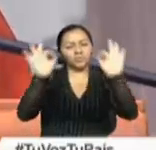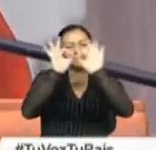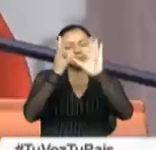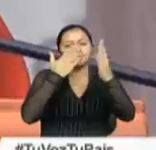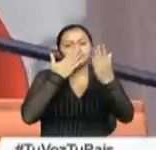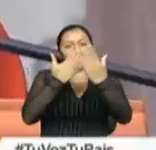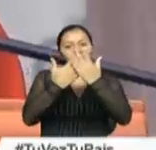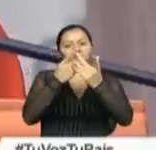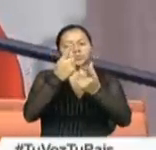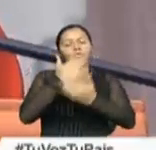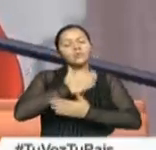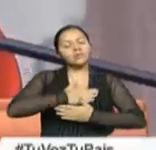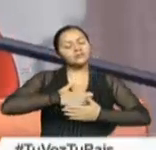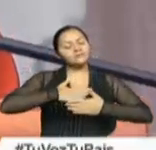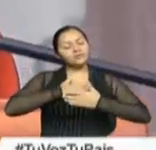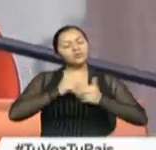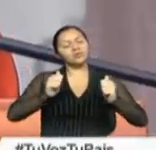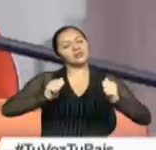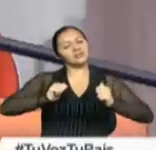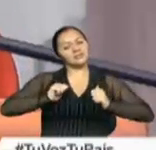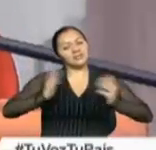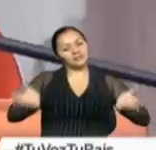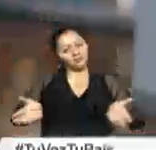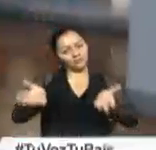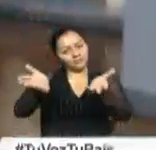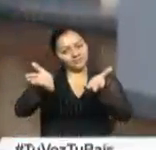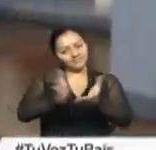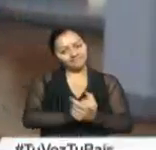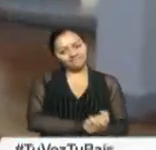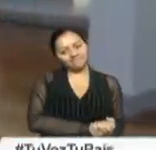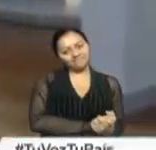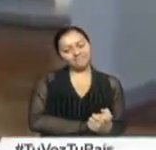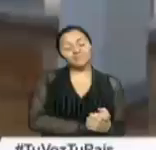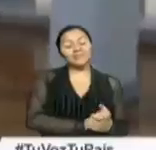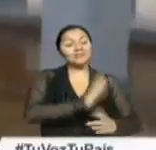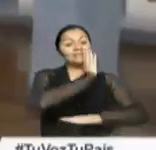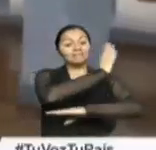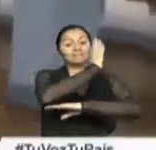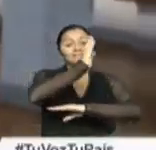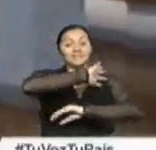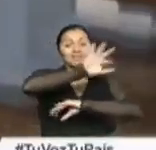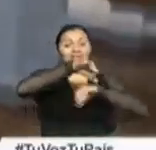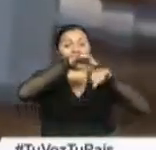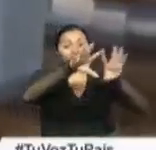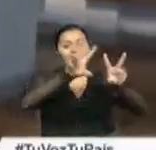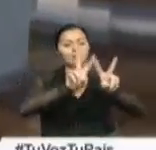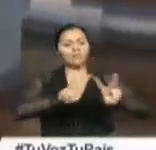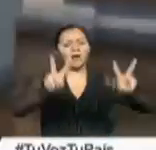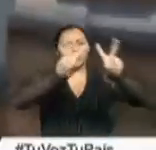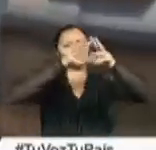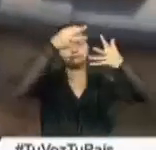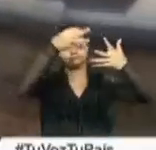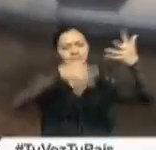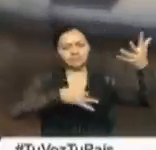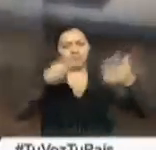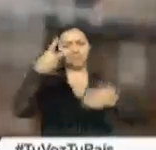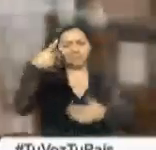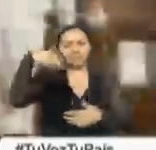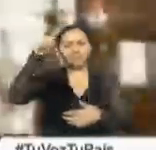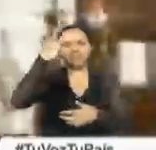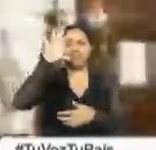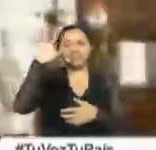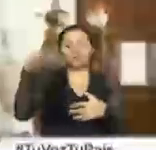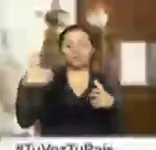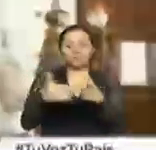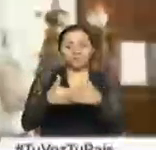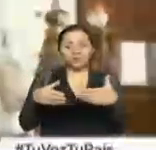que disfrute de un merecido descanso. La colección de regalos está valorada en 2,5 millones de dólares y